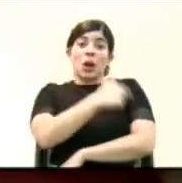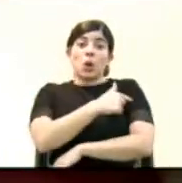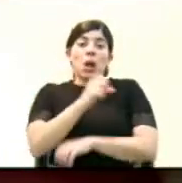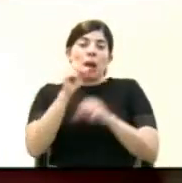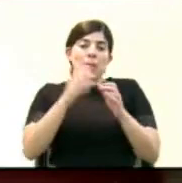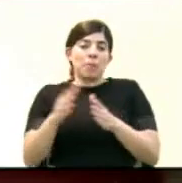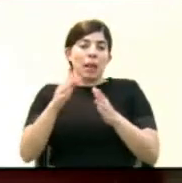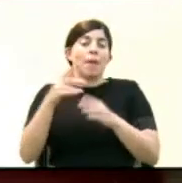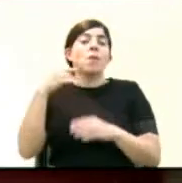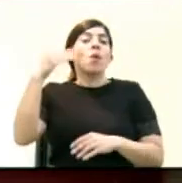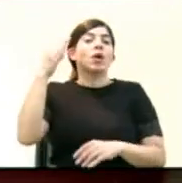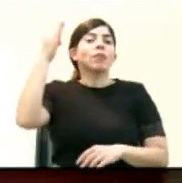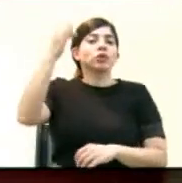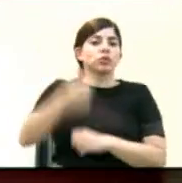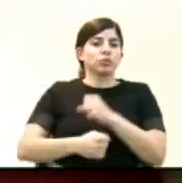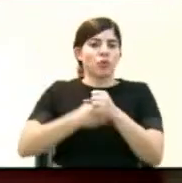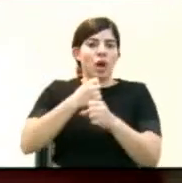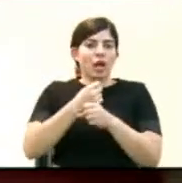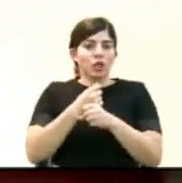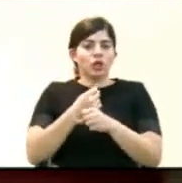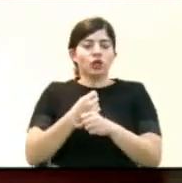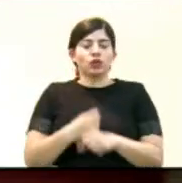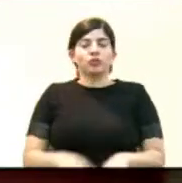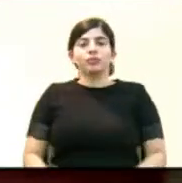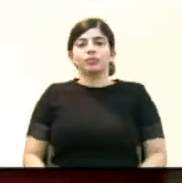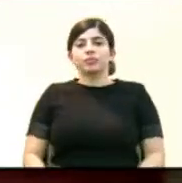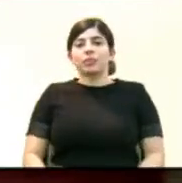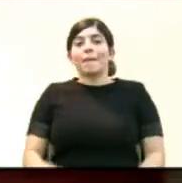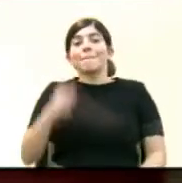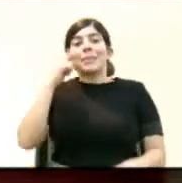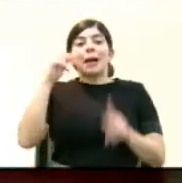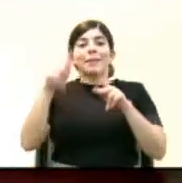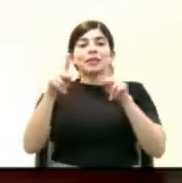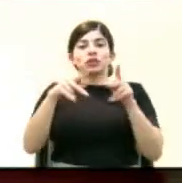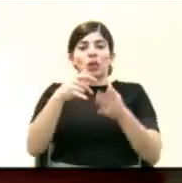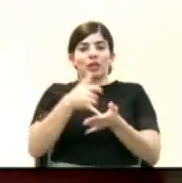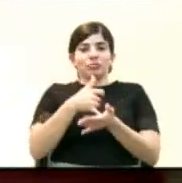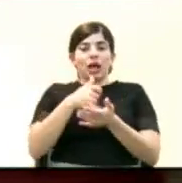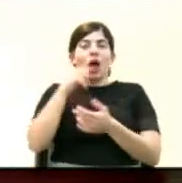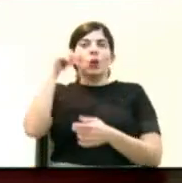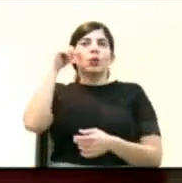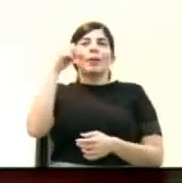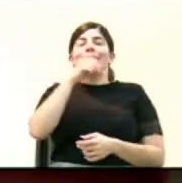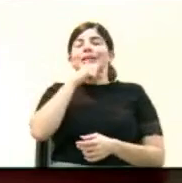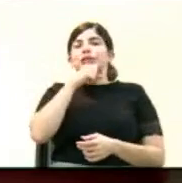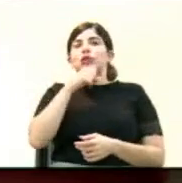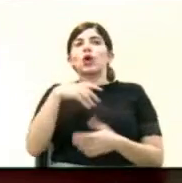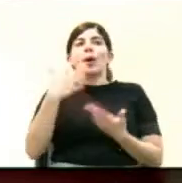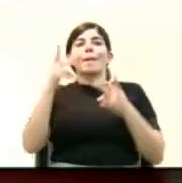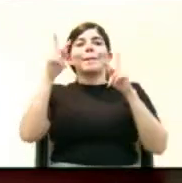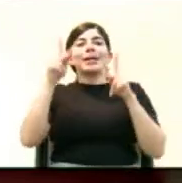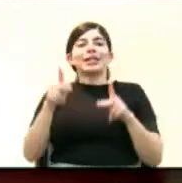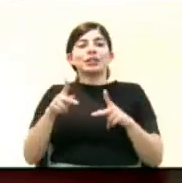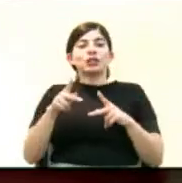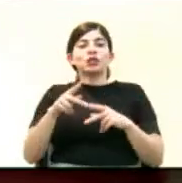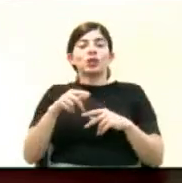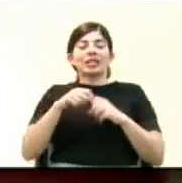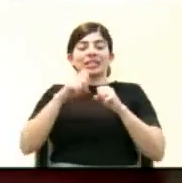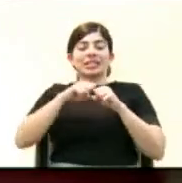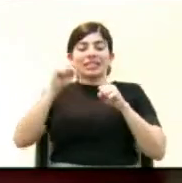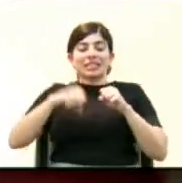para el próximo año, para población vulnerable, adultos mayores, personas